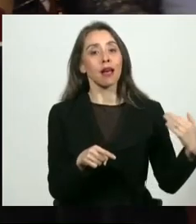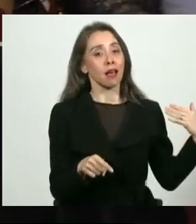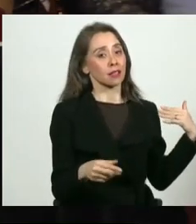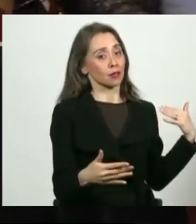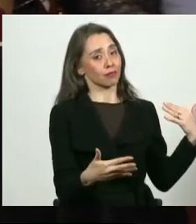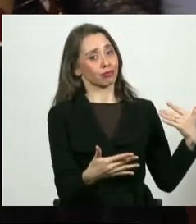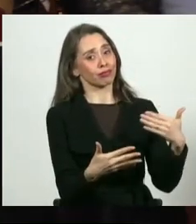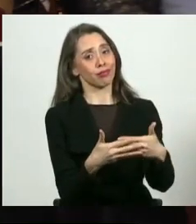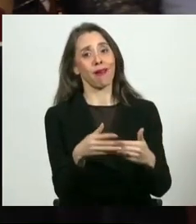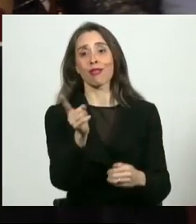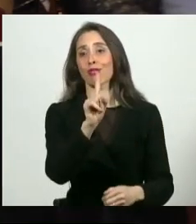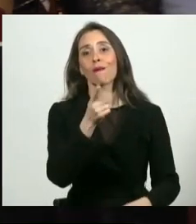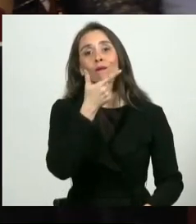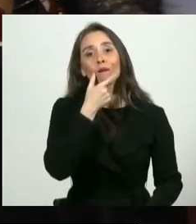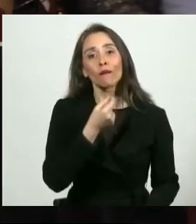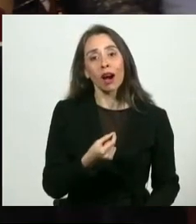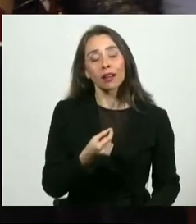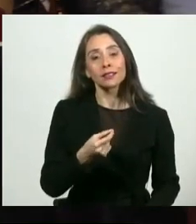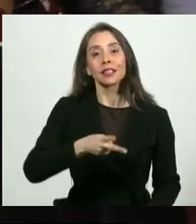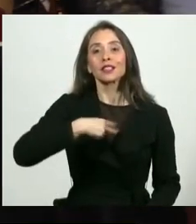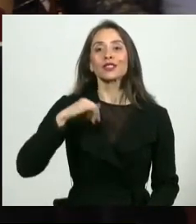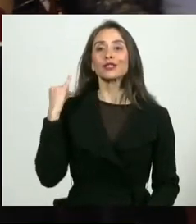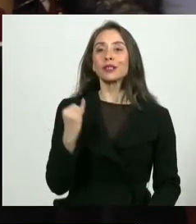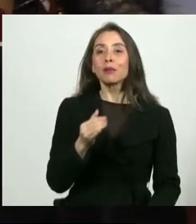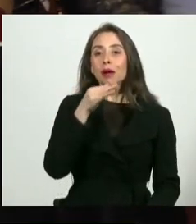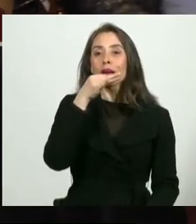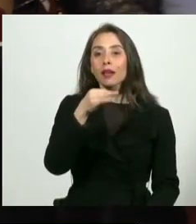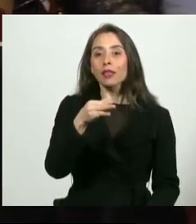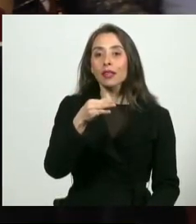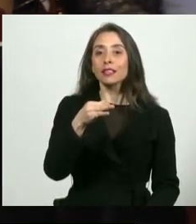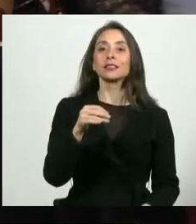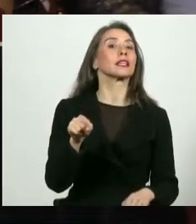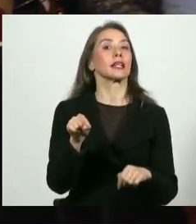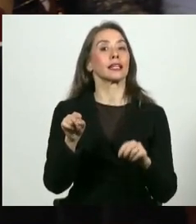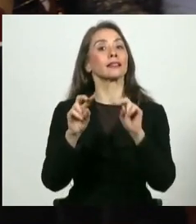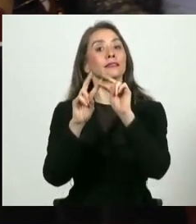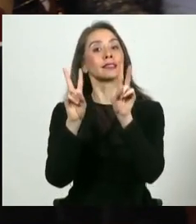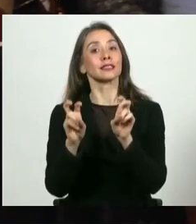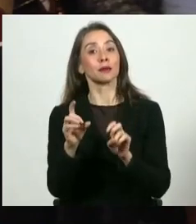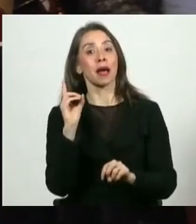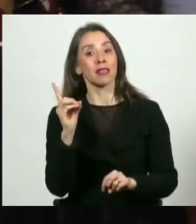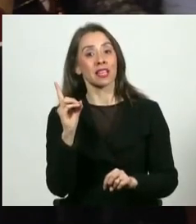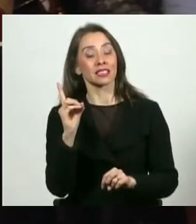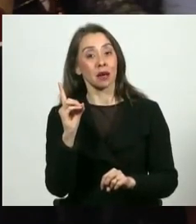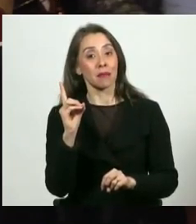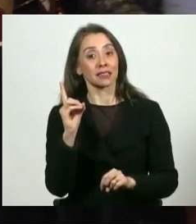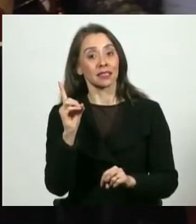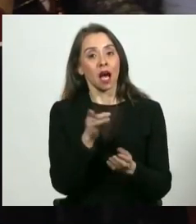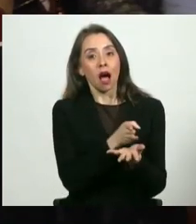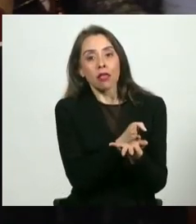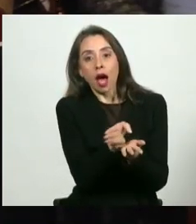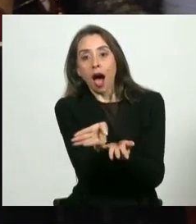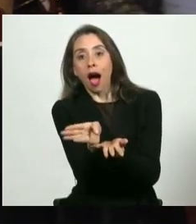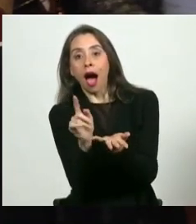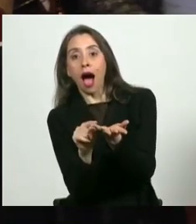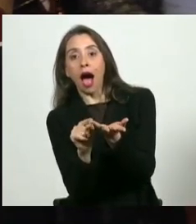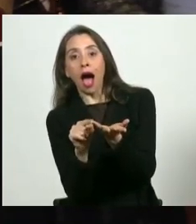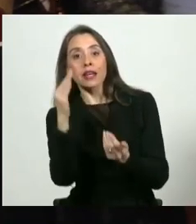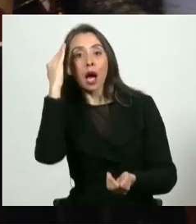sido fácil. Nosotros siempre decimos que dentro del área de la discapacidad, el área